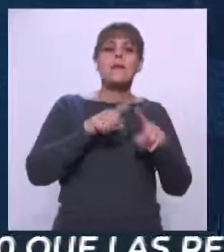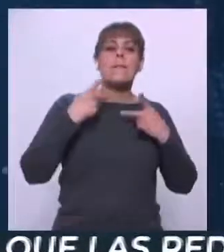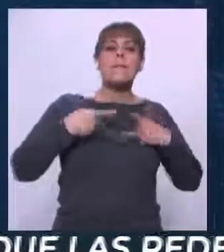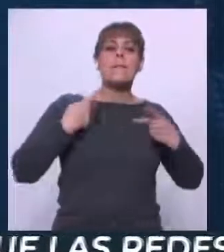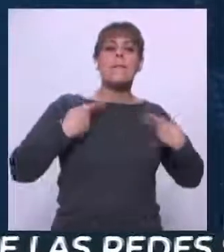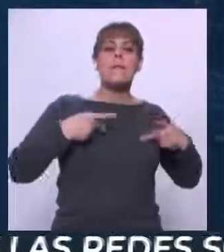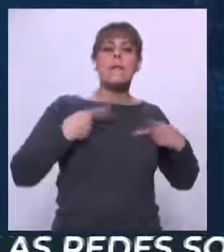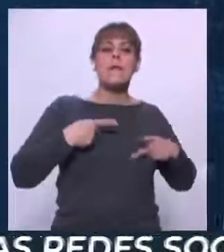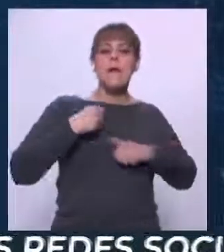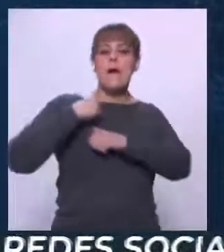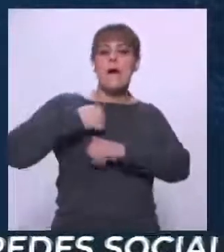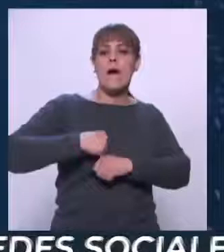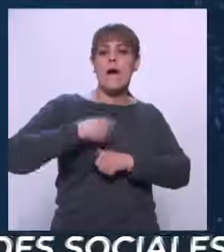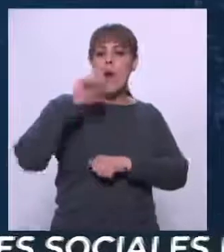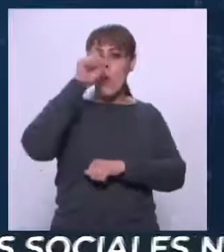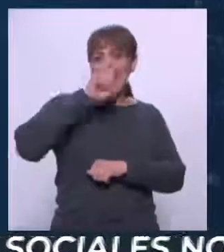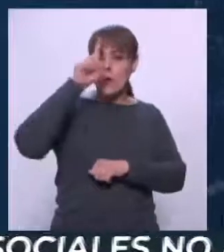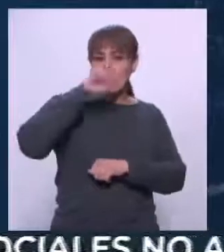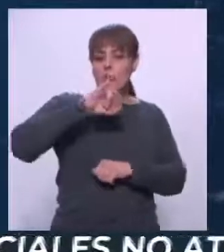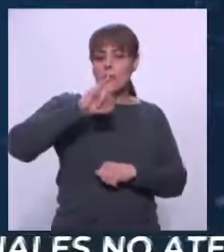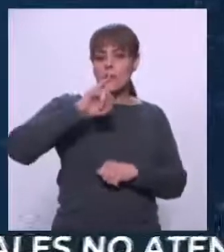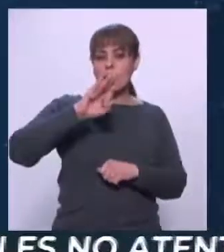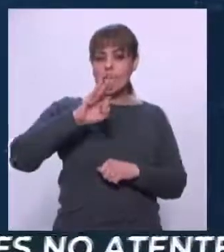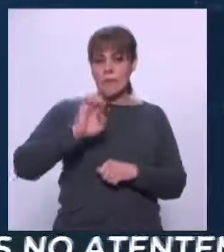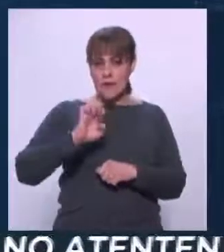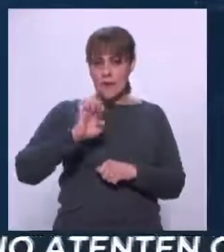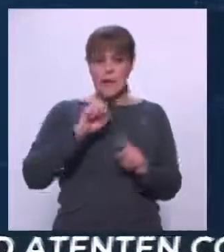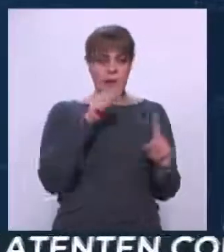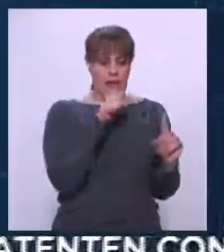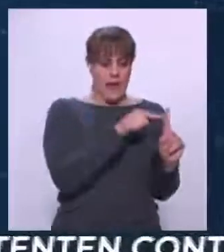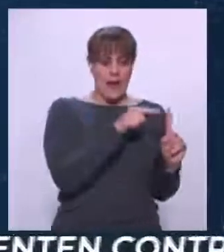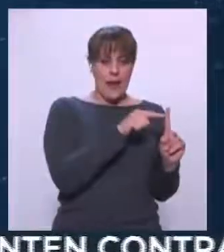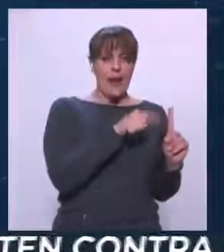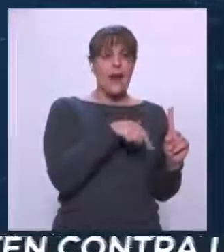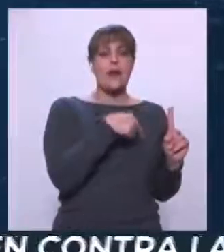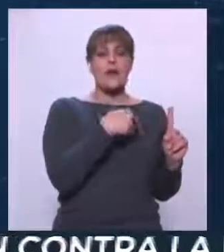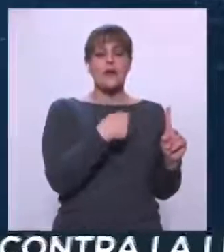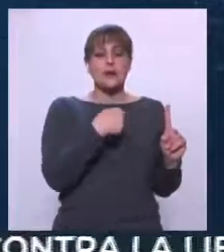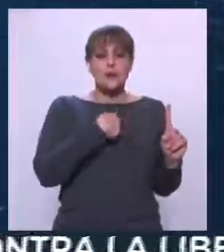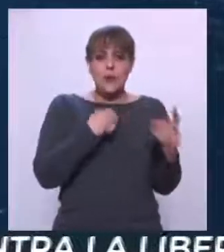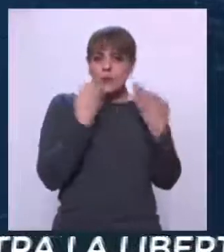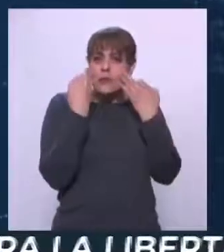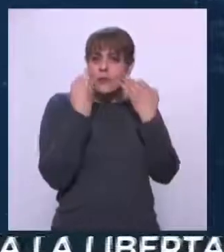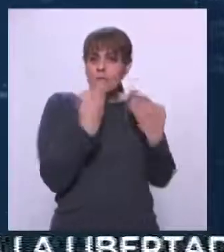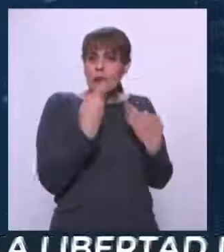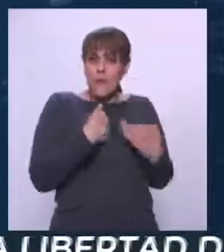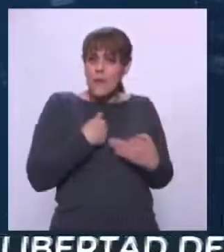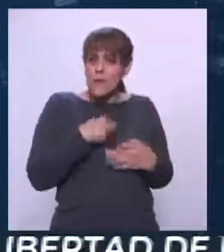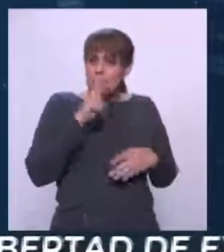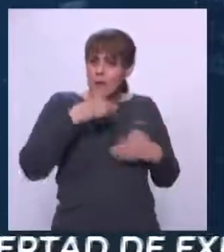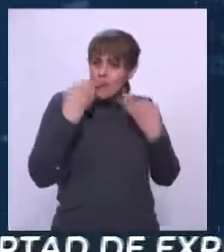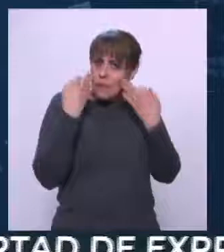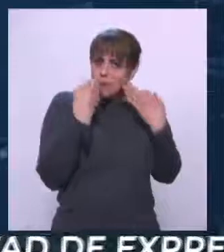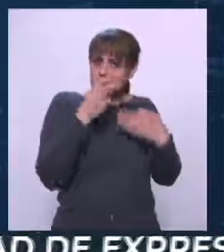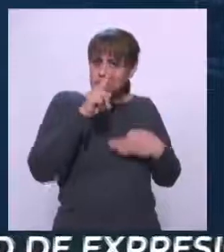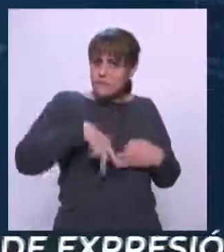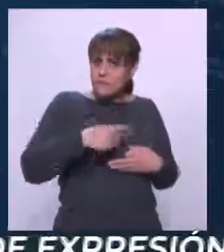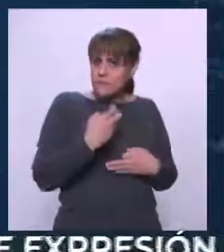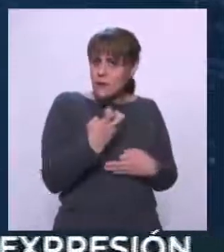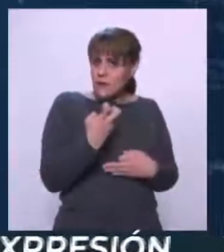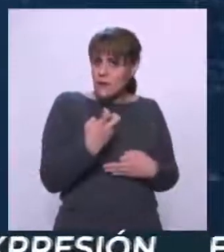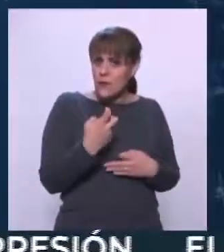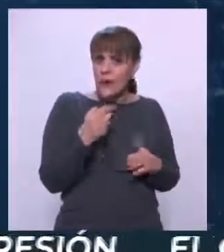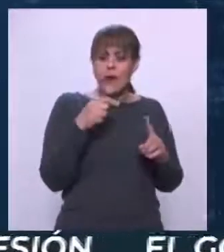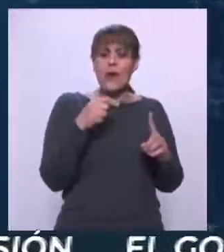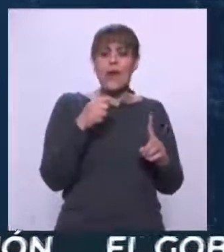del entonces IFE, entre ellos él mismo. Claro. Yo soy testigo de primera mano inclusive de eso. Yo